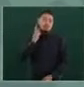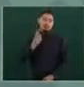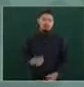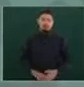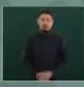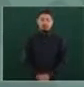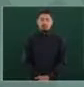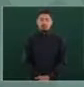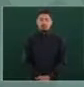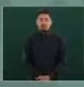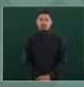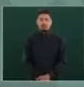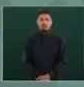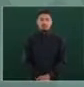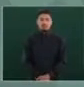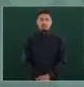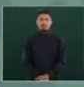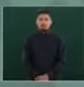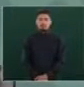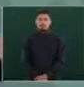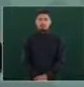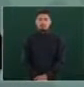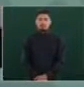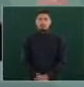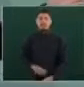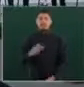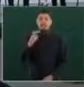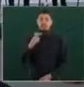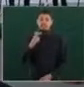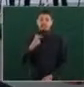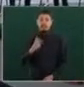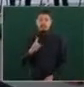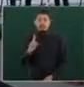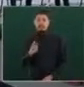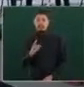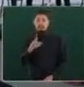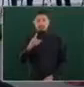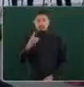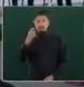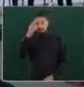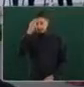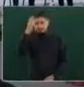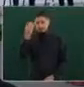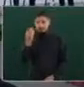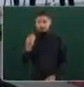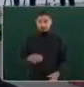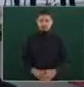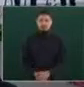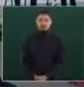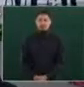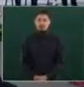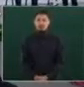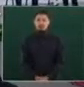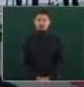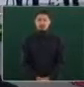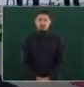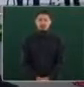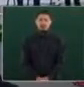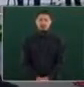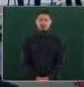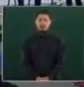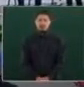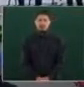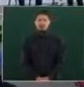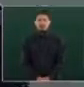desde el núcleo familiar y garantizar una mejor vida para todos por eso el día de hoy le doy la bienvenida a ignacio